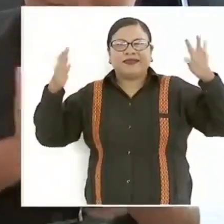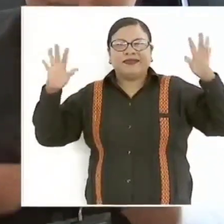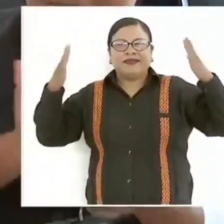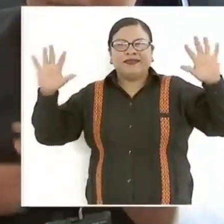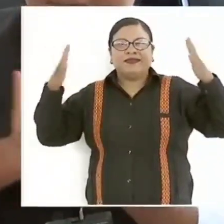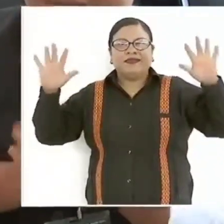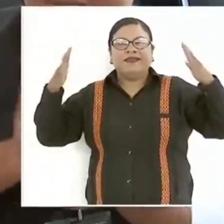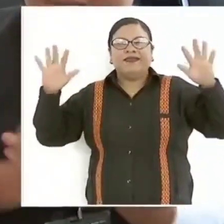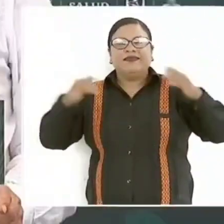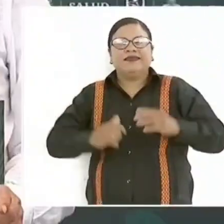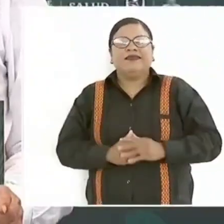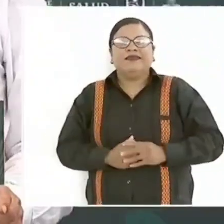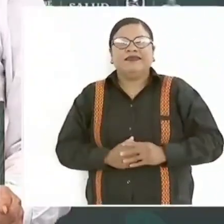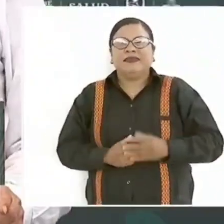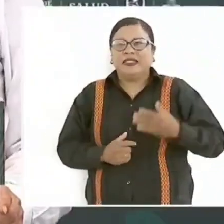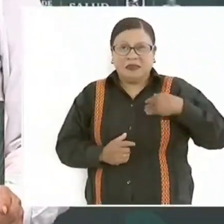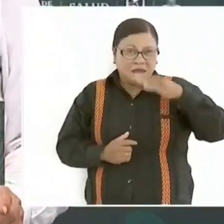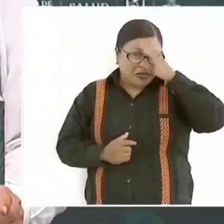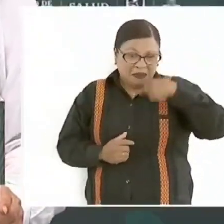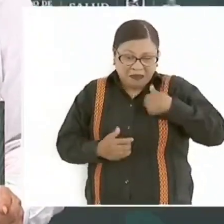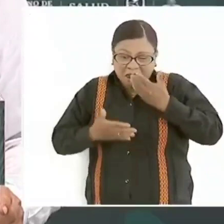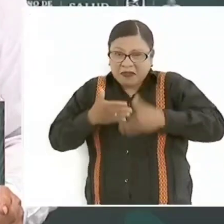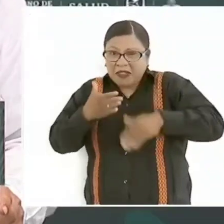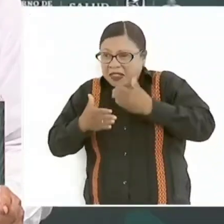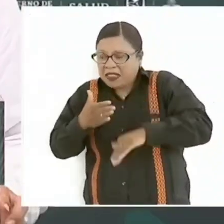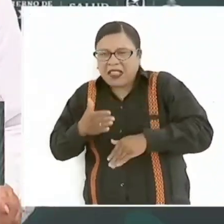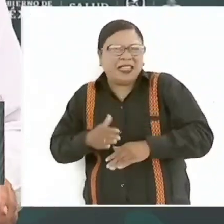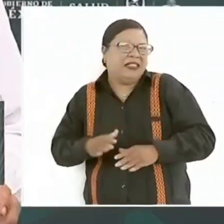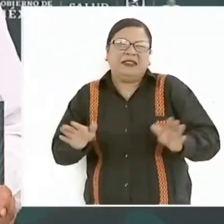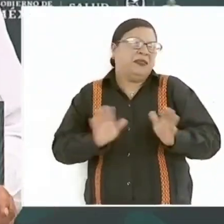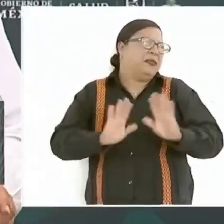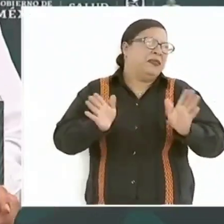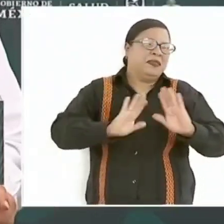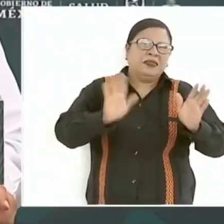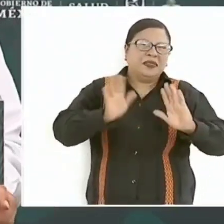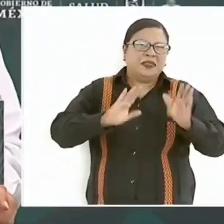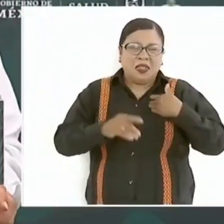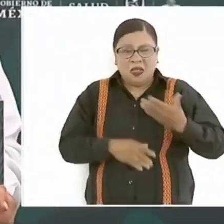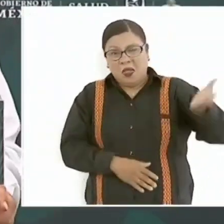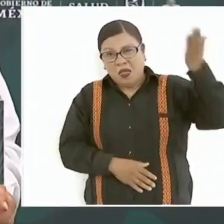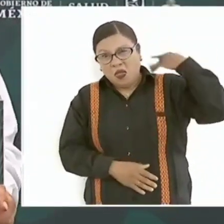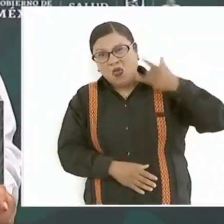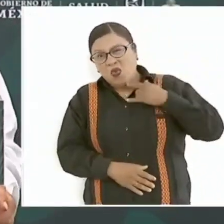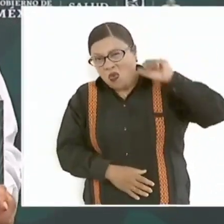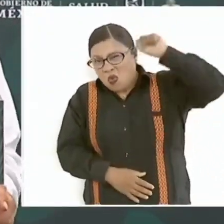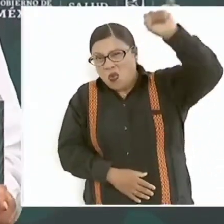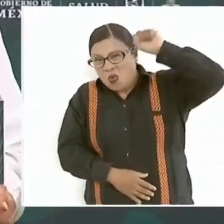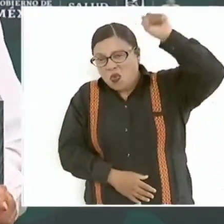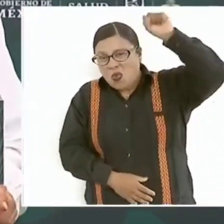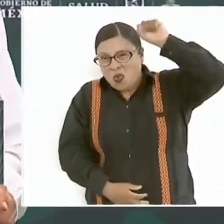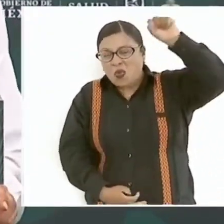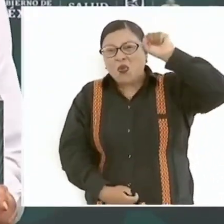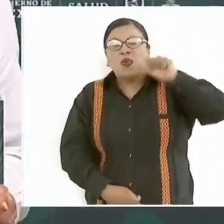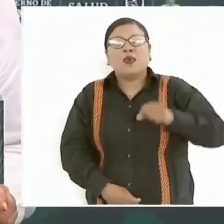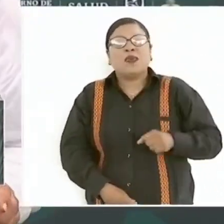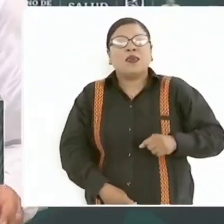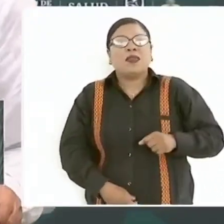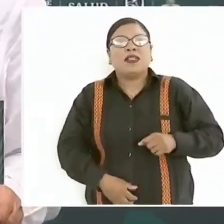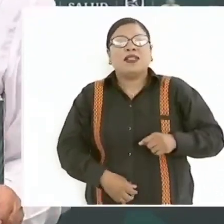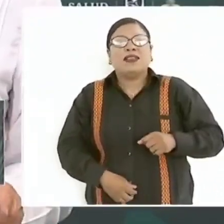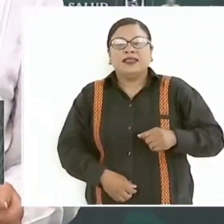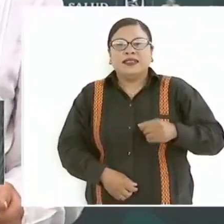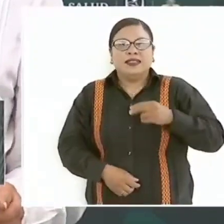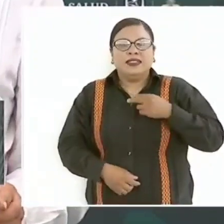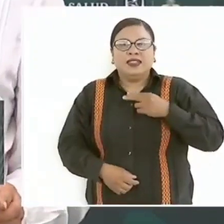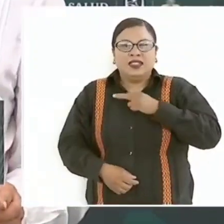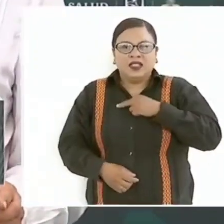¿Ustedes creen que me va a faltar algo? No, si cuando estábamos luchando, nada más llevaban que pasábamos